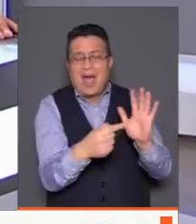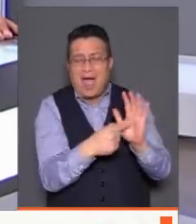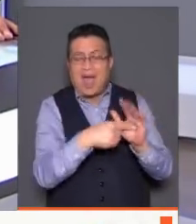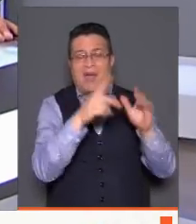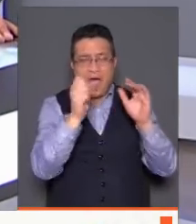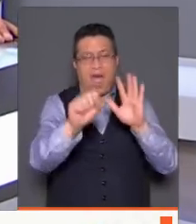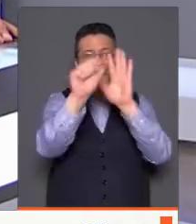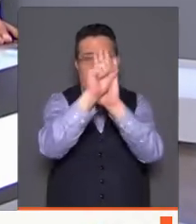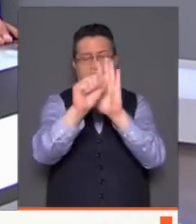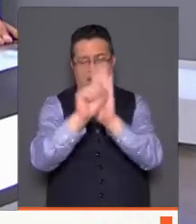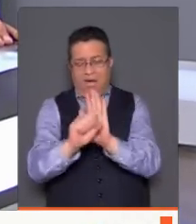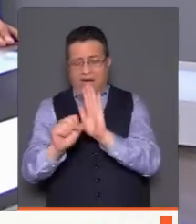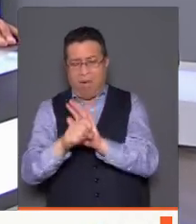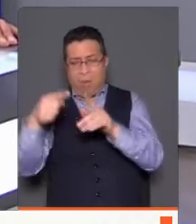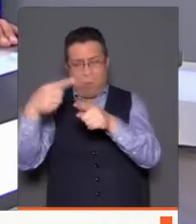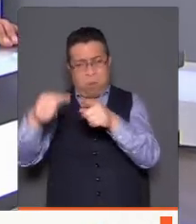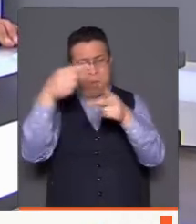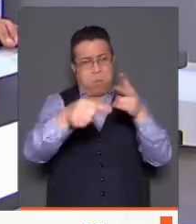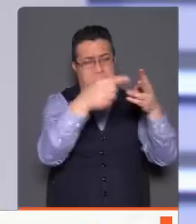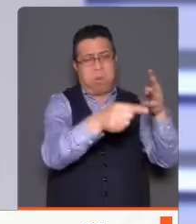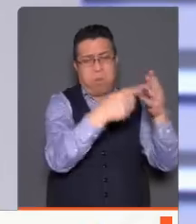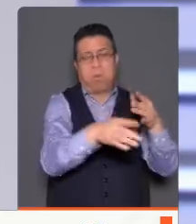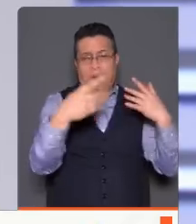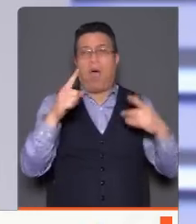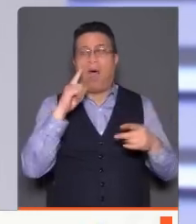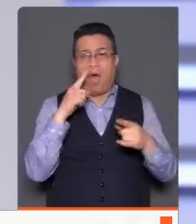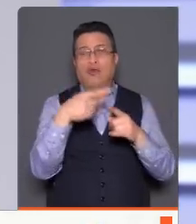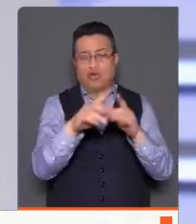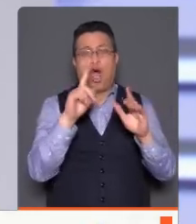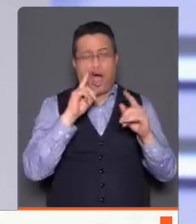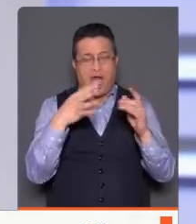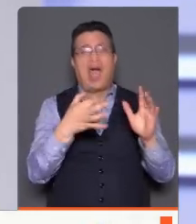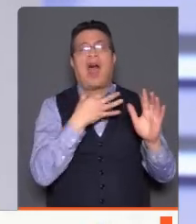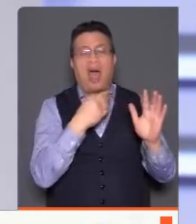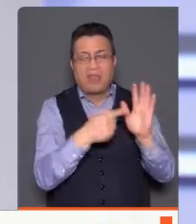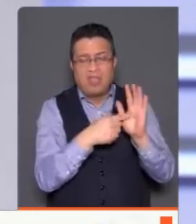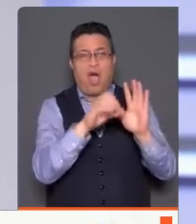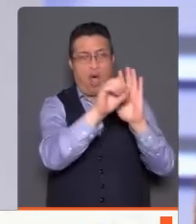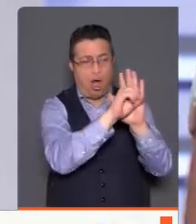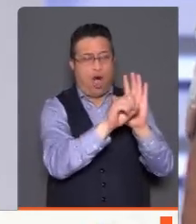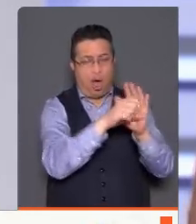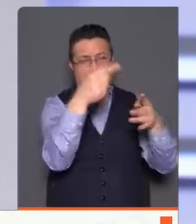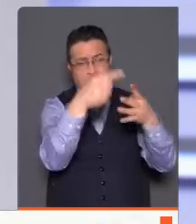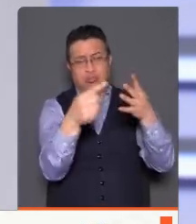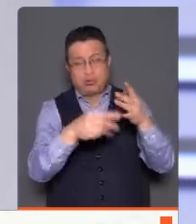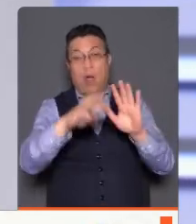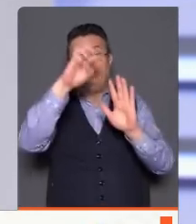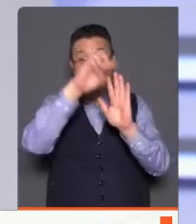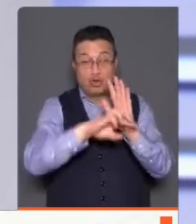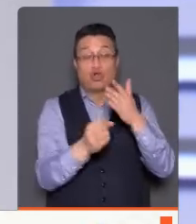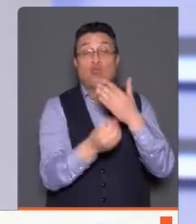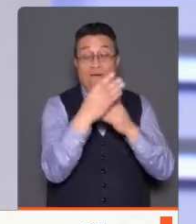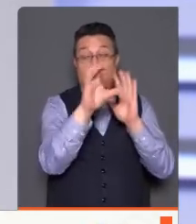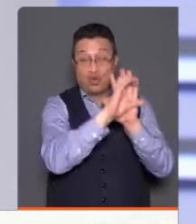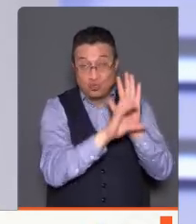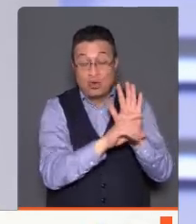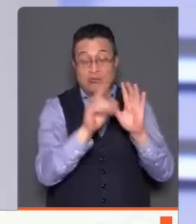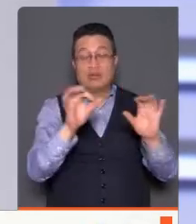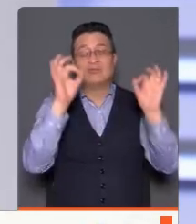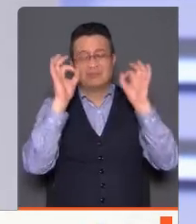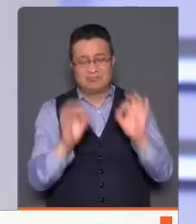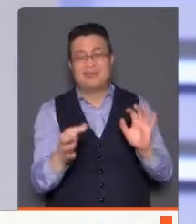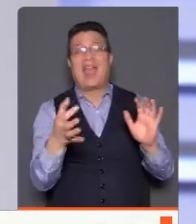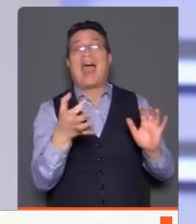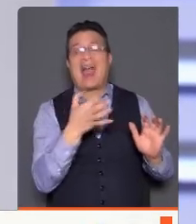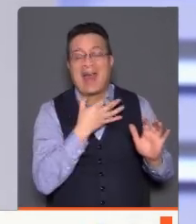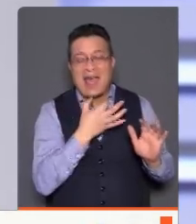que un distintos Estado de artículos, a la gente. En distintos artículos de la Constitución, está del proyecto de nueva Constitución, está plenamente